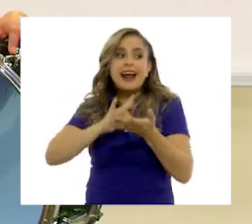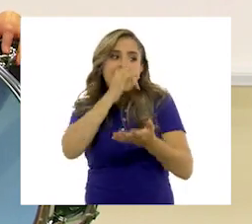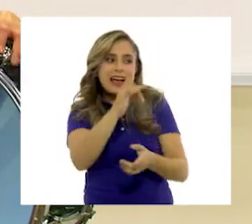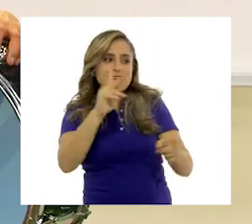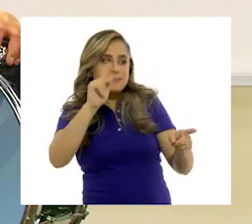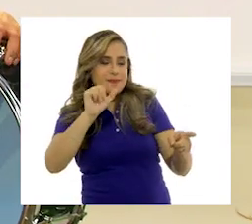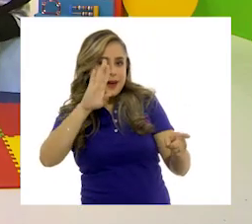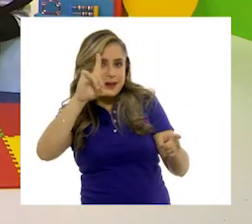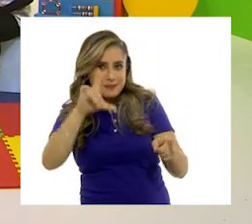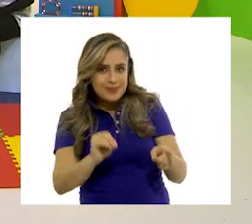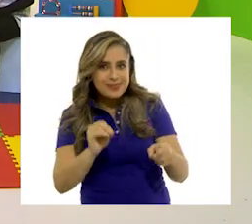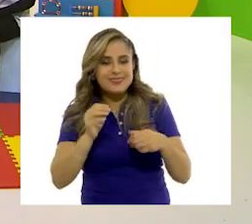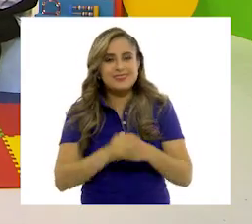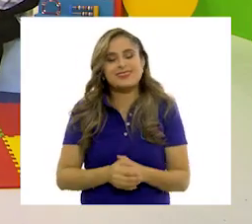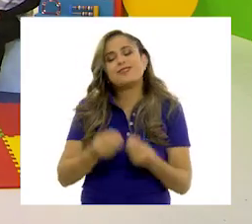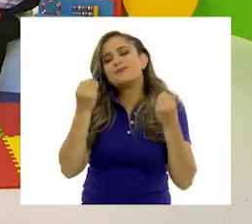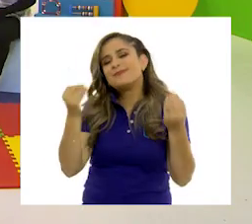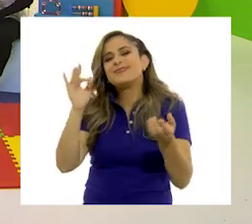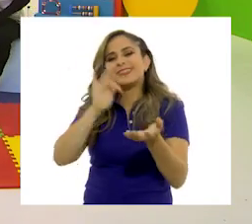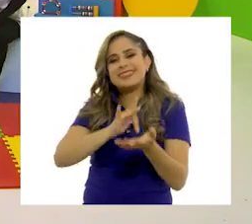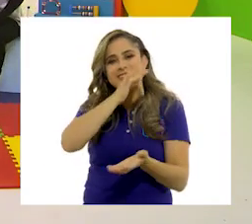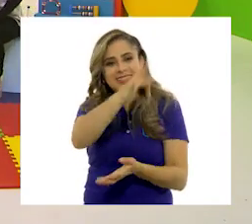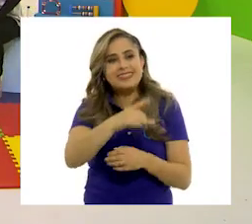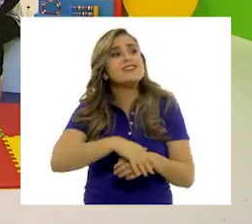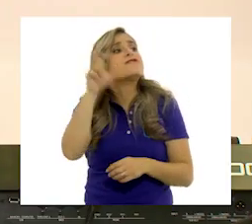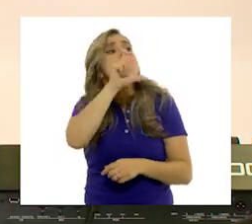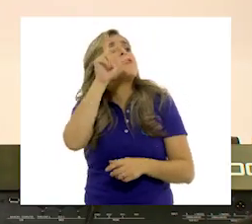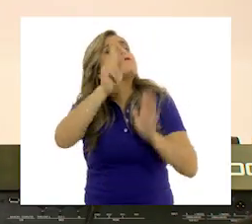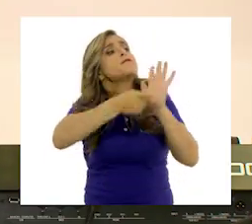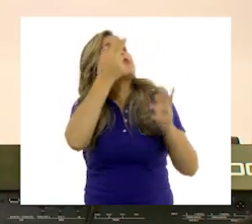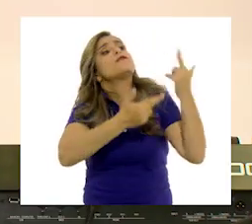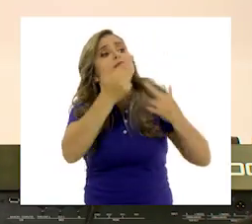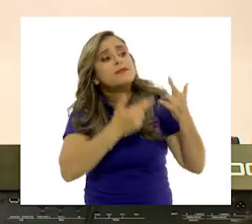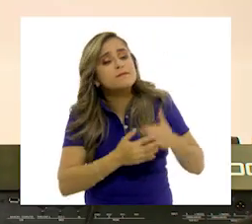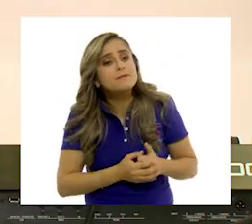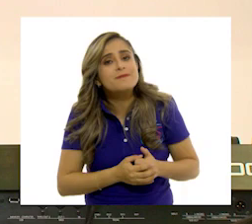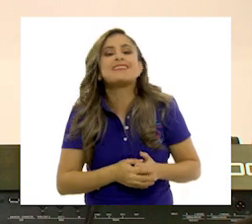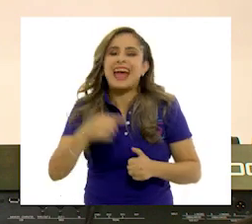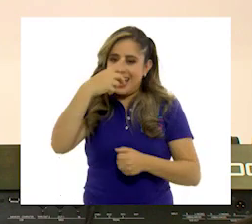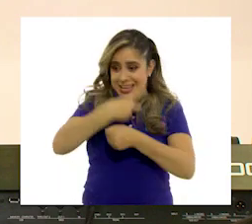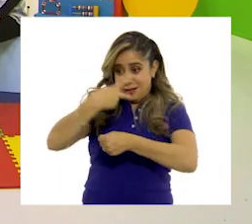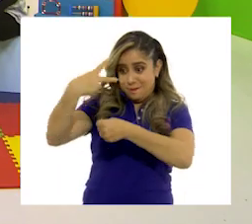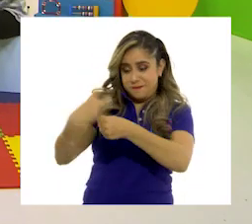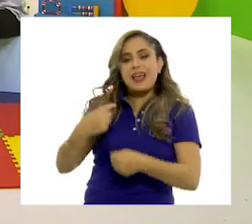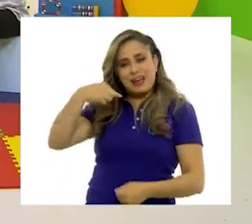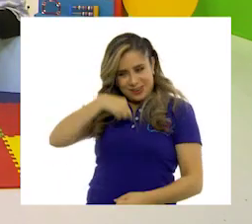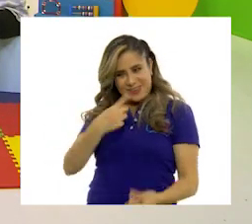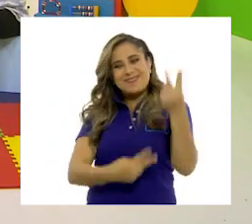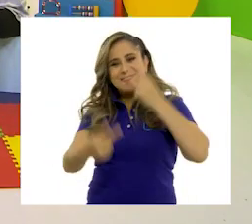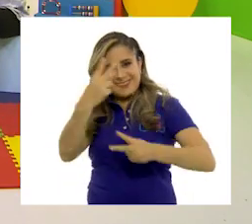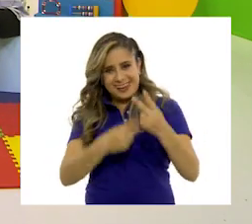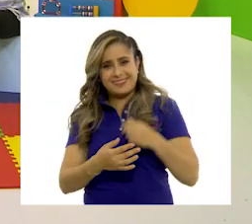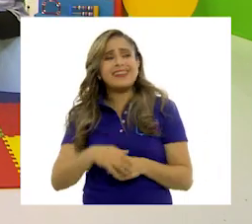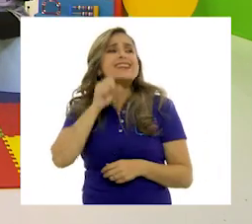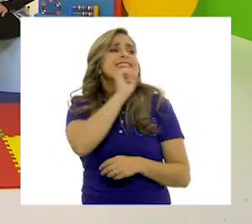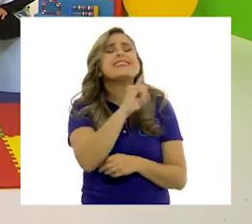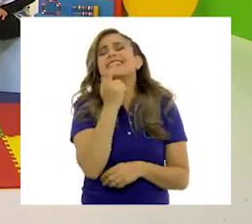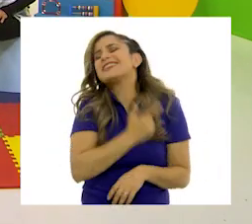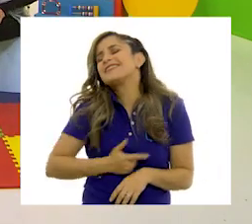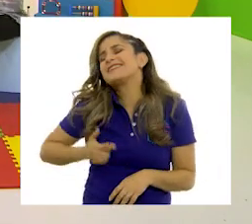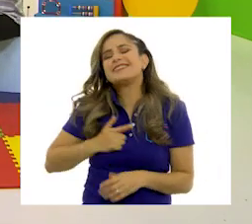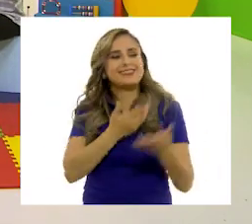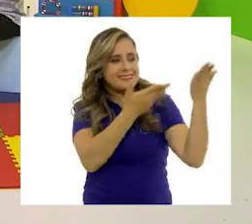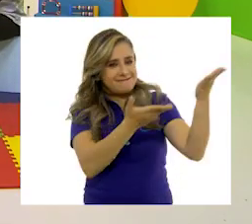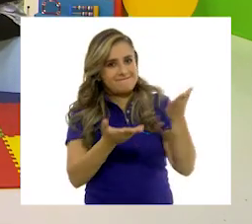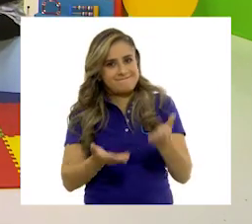Pablo. Sí, muchas gracias, Pablo. ¿Cuándo vuelves? Cuando me inviten, aquí estoy. Nosotras encantadas de